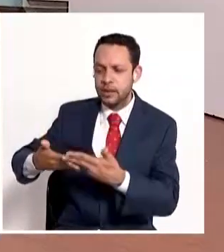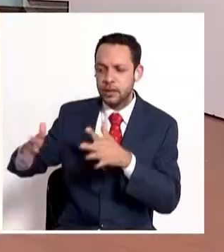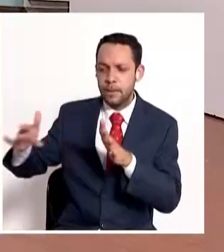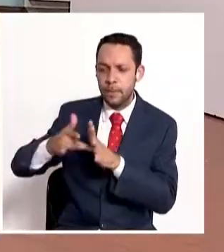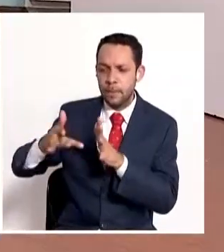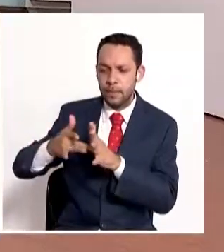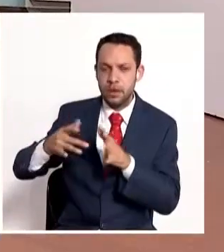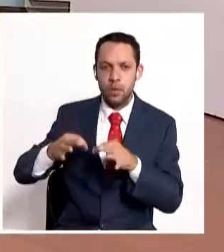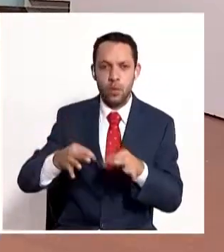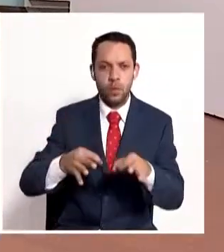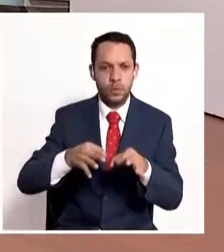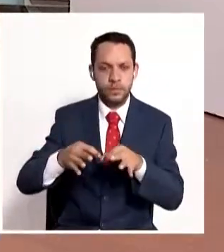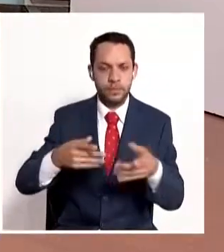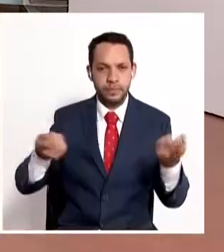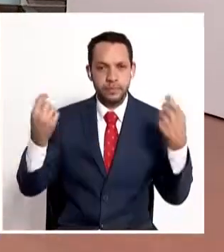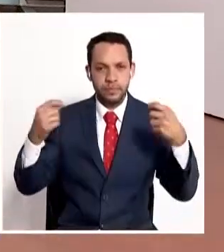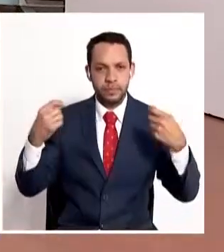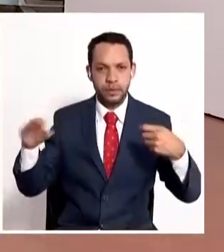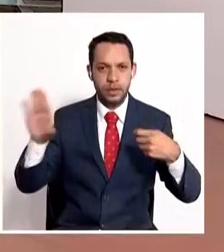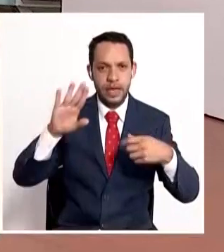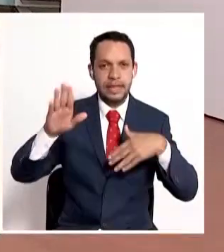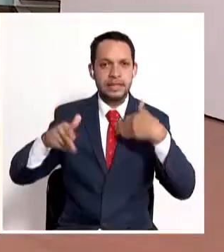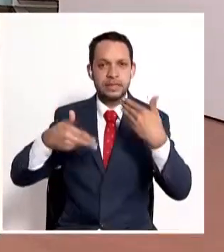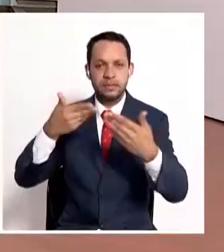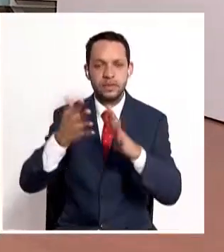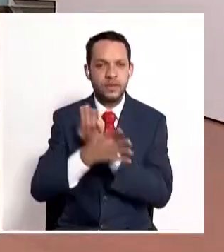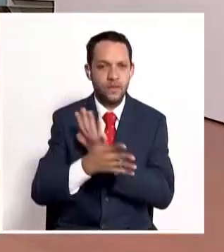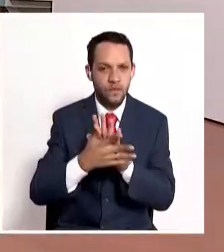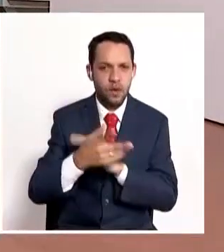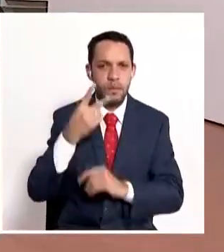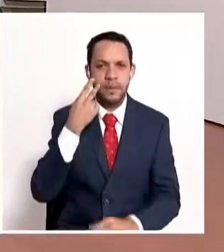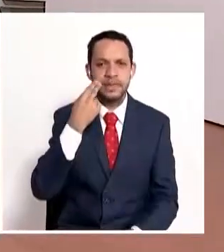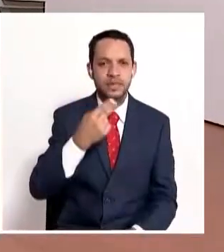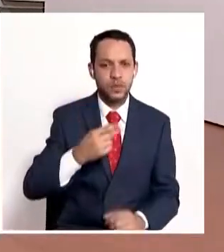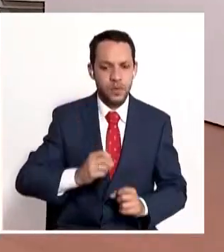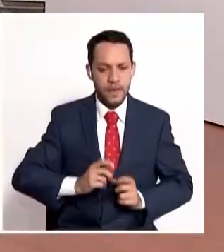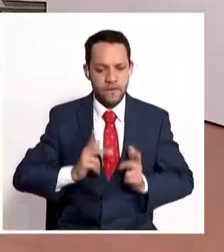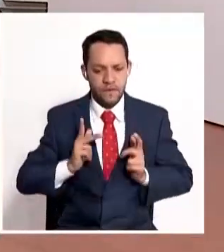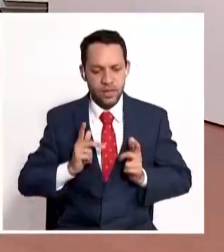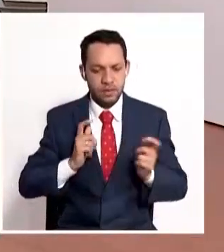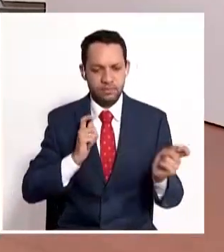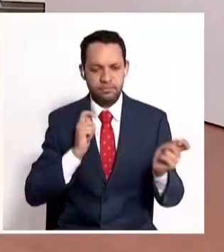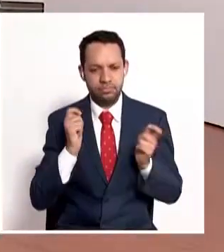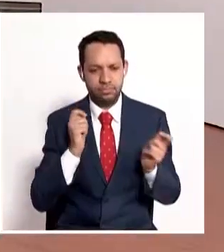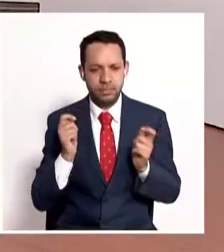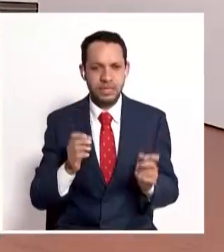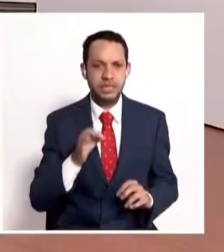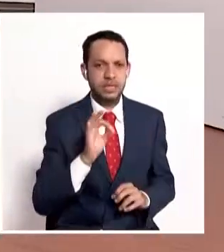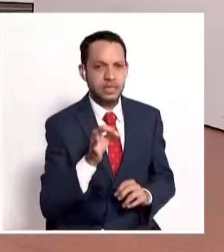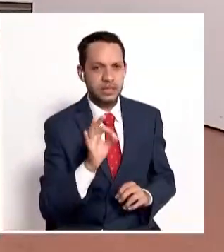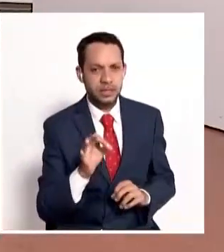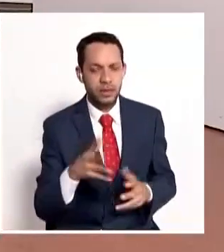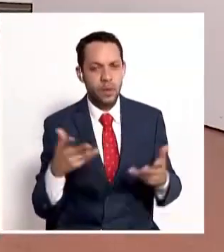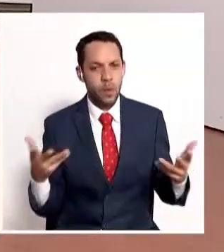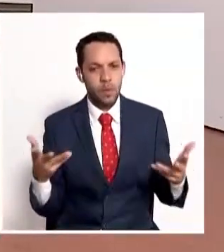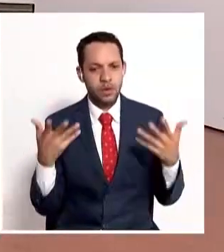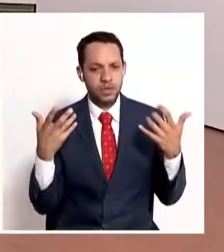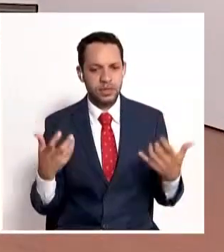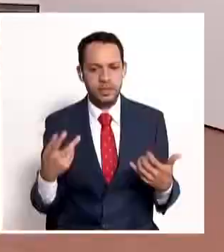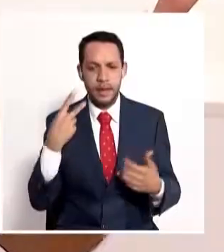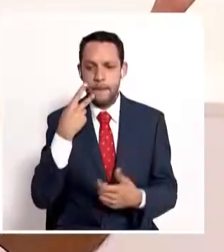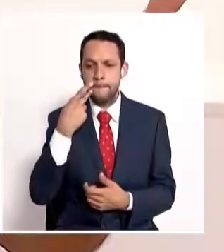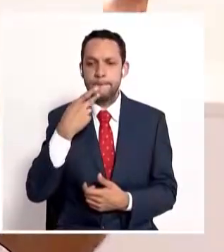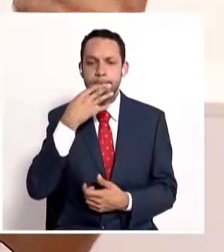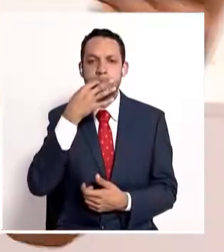salud vamos a estas otras saludables y veamos casos clínicos que es la forma como queremos siempre despedir este programa